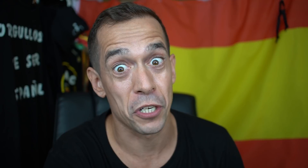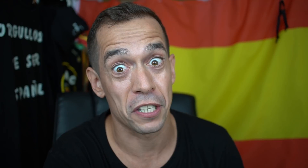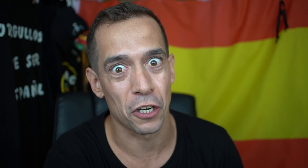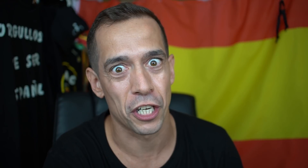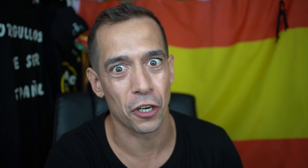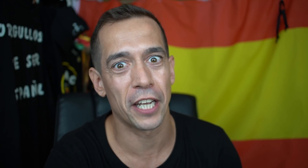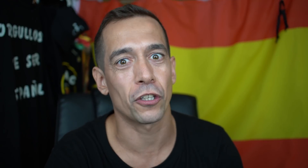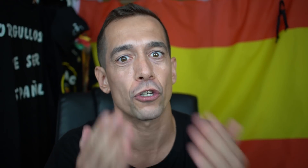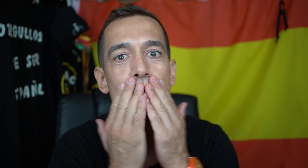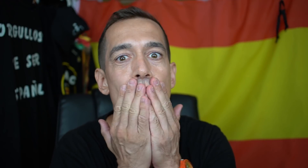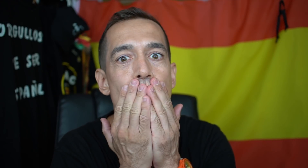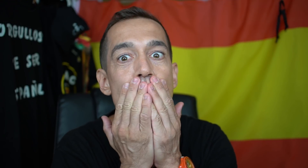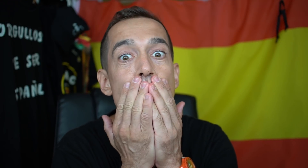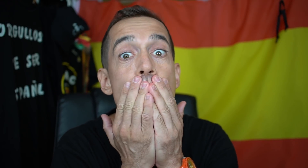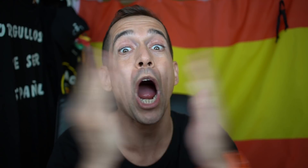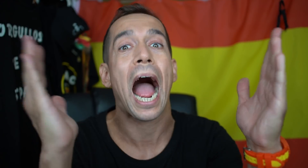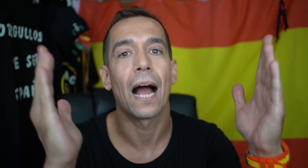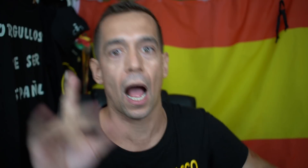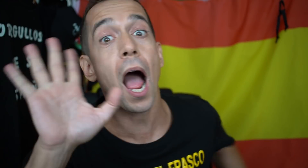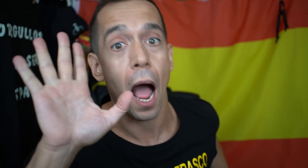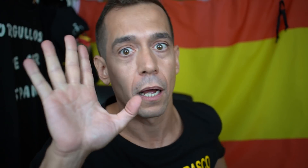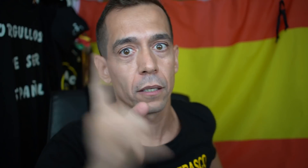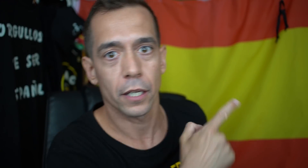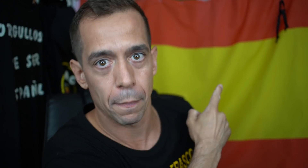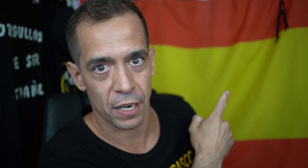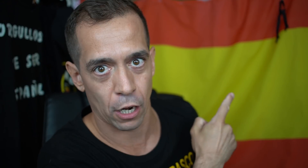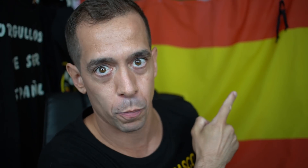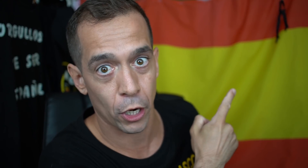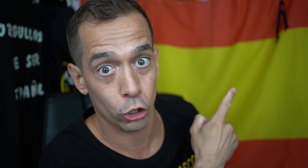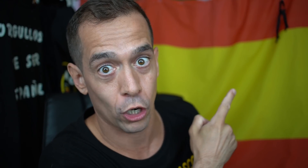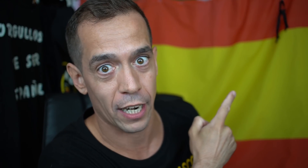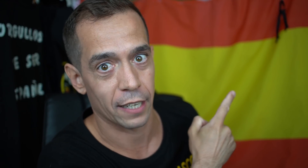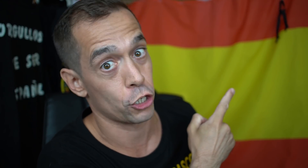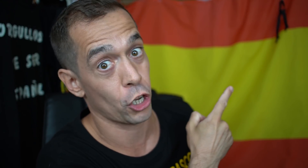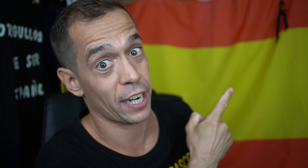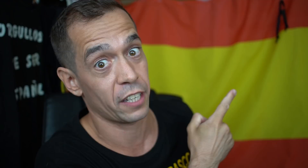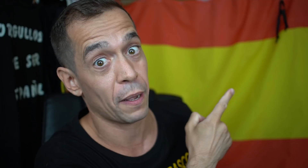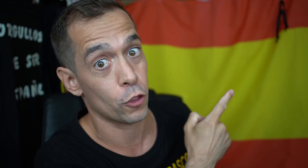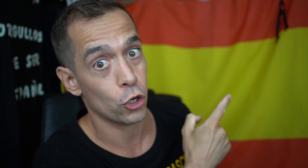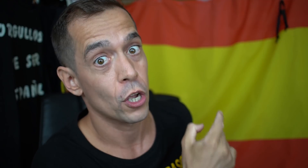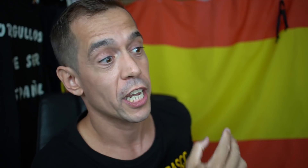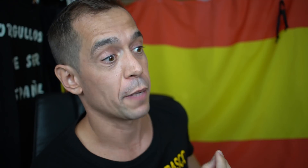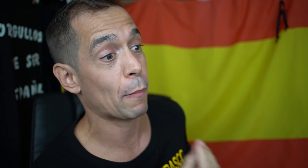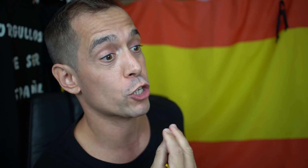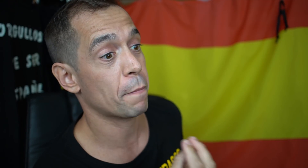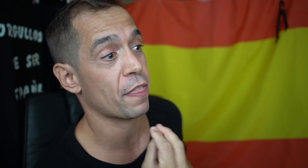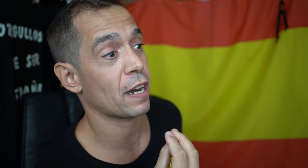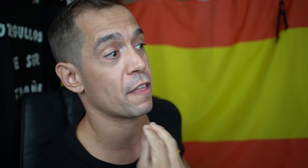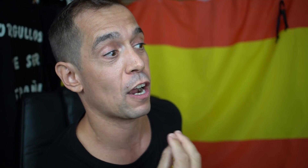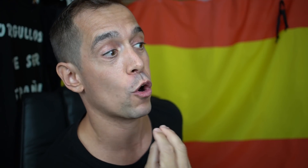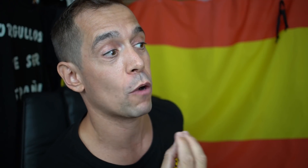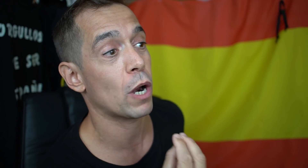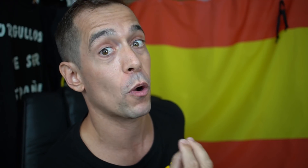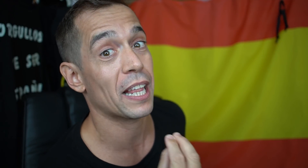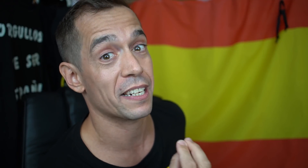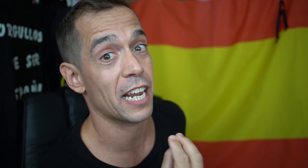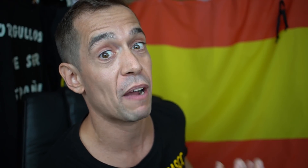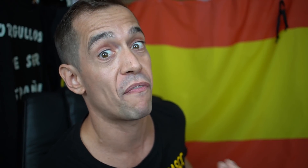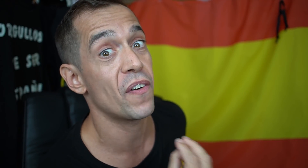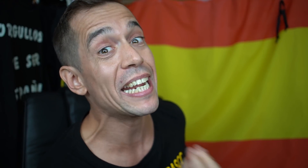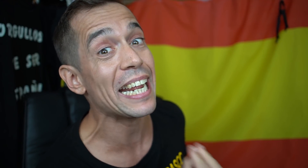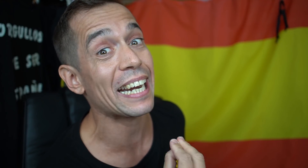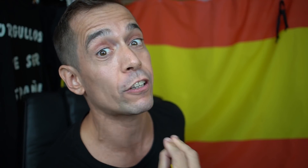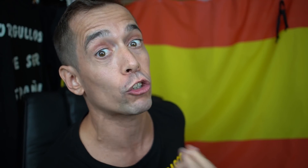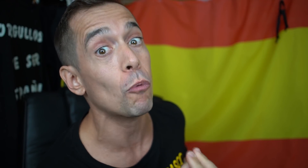Nos vemos esta noche, tronquitos. ¡Mua! ¡Ah! Y pasaros por el otro canal, que estoy reactivándolo, y vamos a empezar a hacer ahora una movida que se